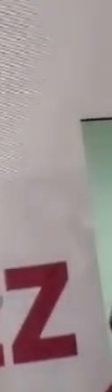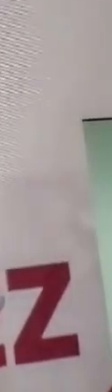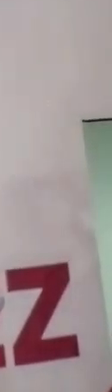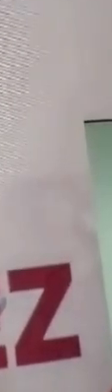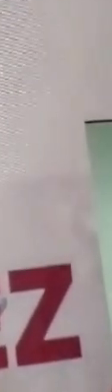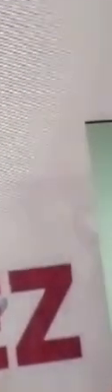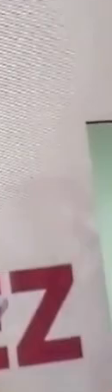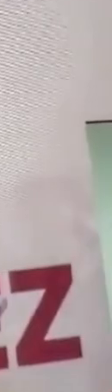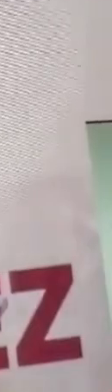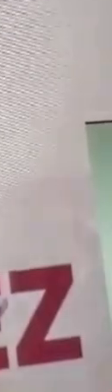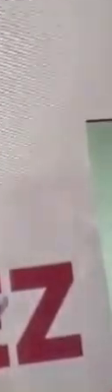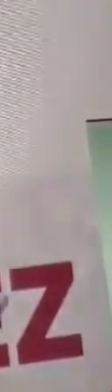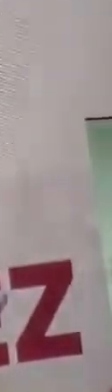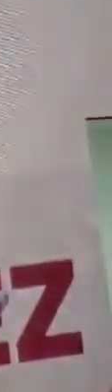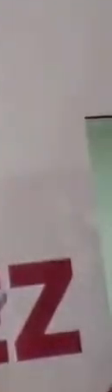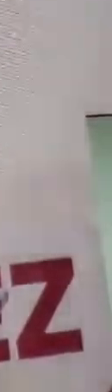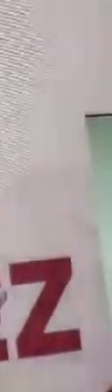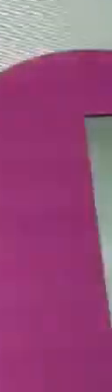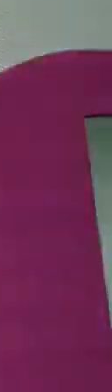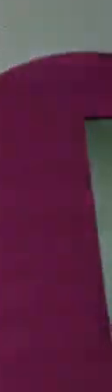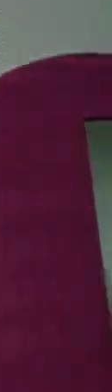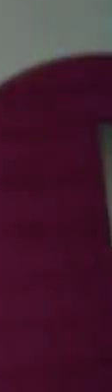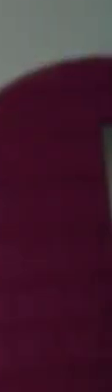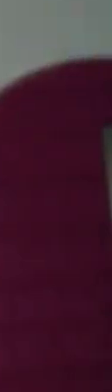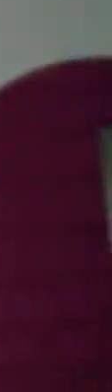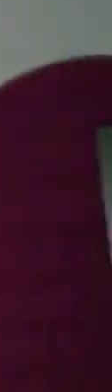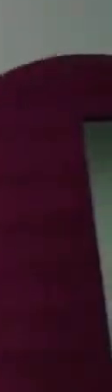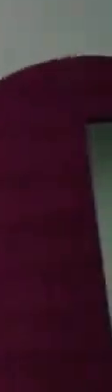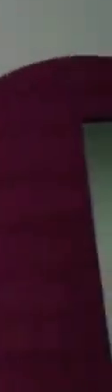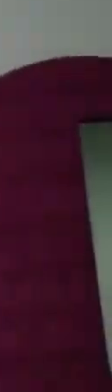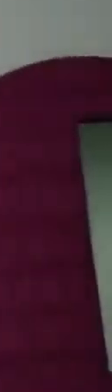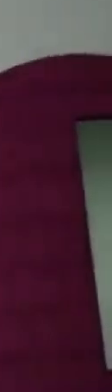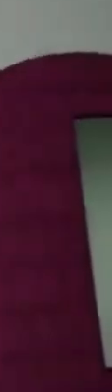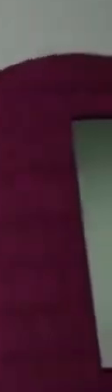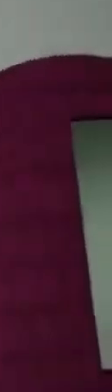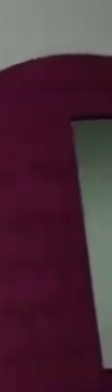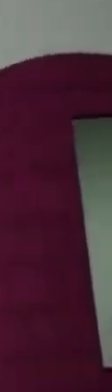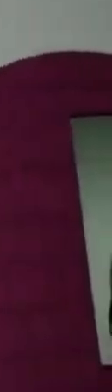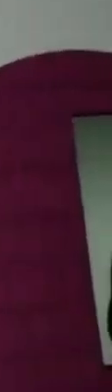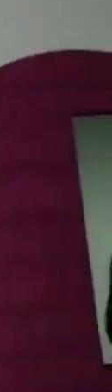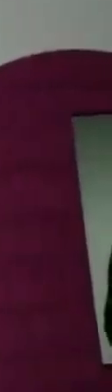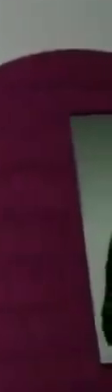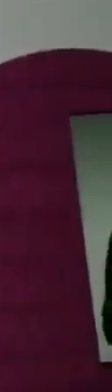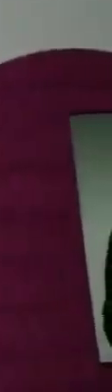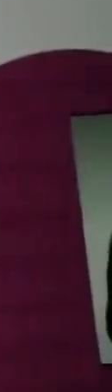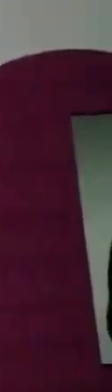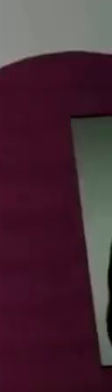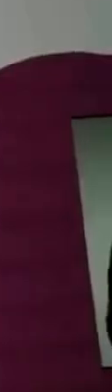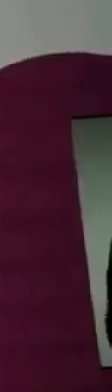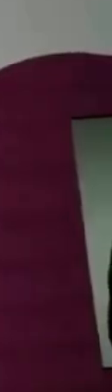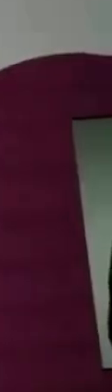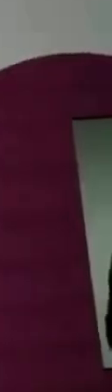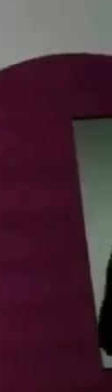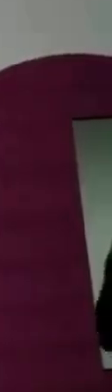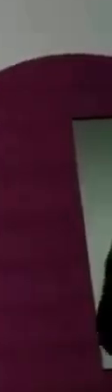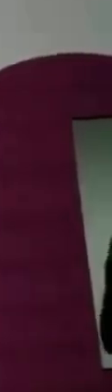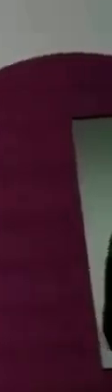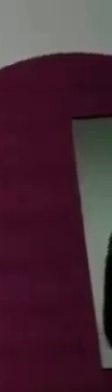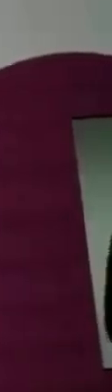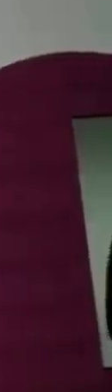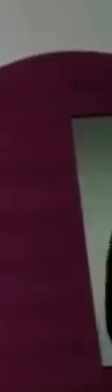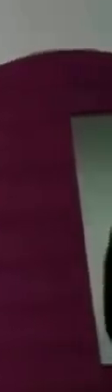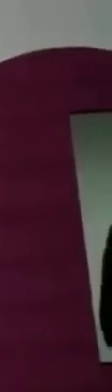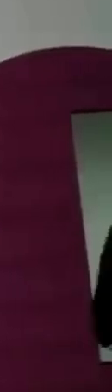En el tema del bacheo es algo muy importante que hay que destacar, que sí se le ha metido mucho trabajo. Como saben, pues